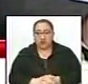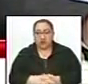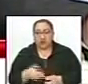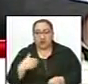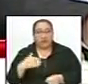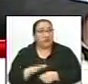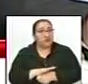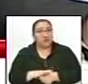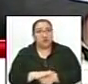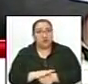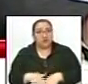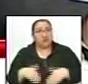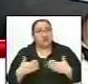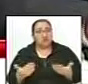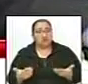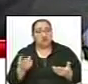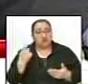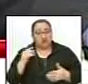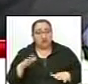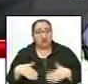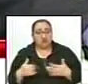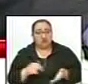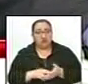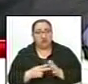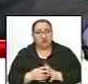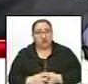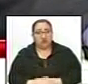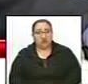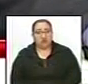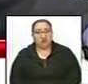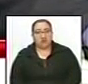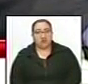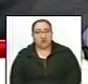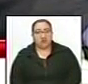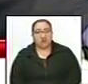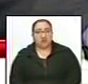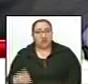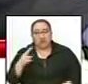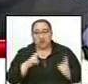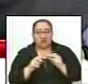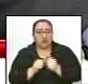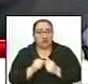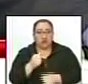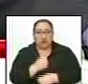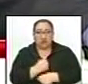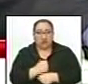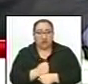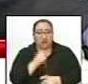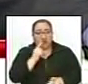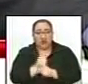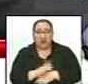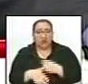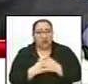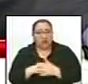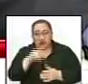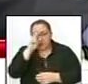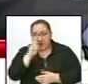la suficiente capacidad para poder analizar este caso con objetividad frente al